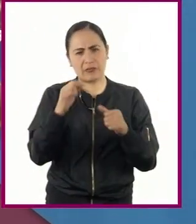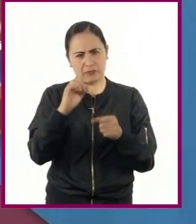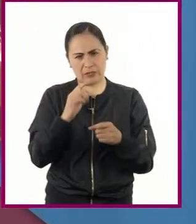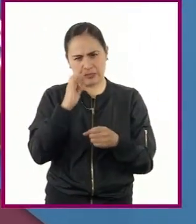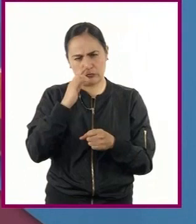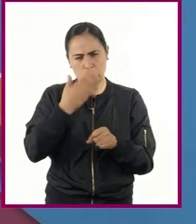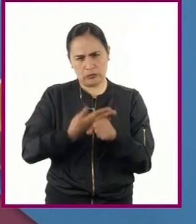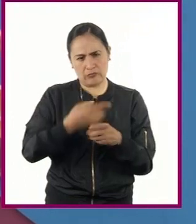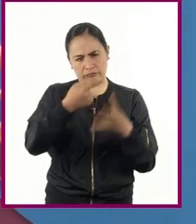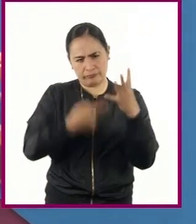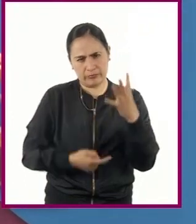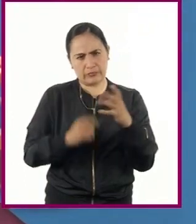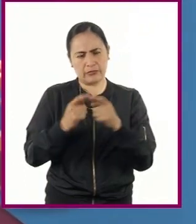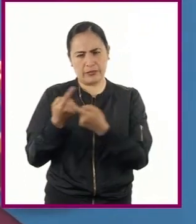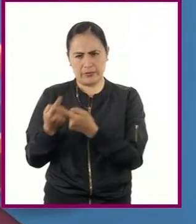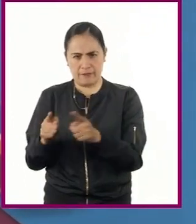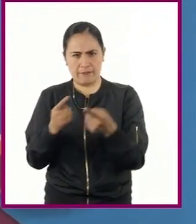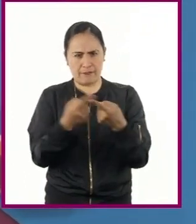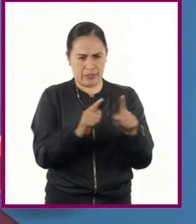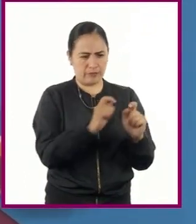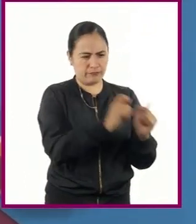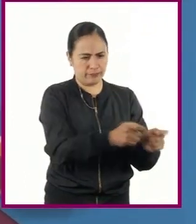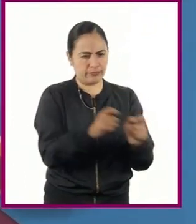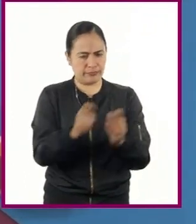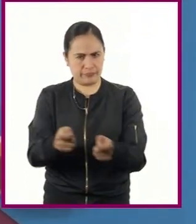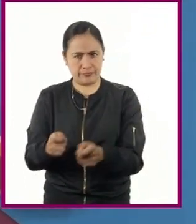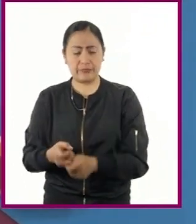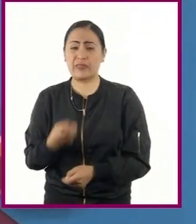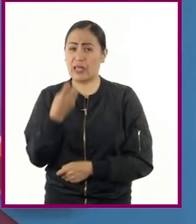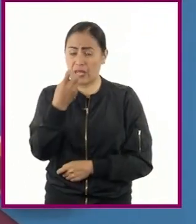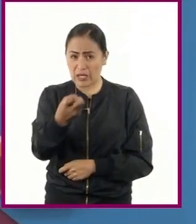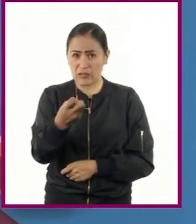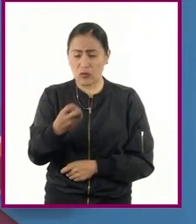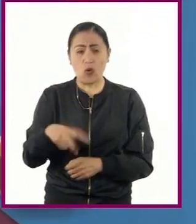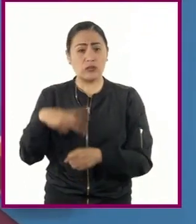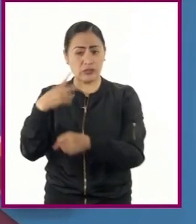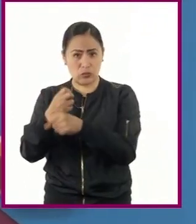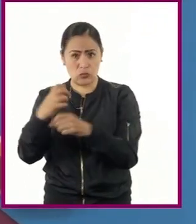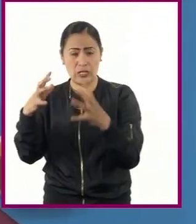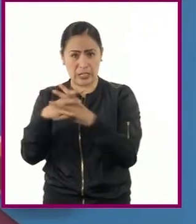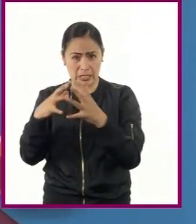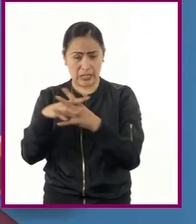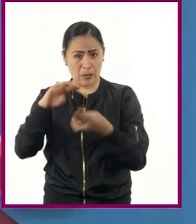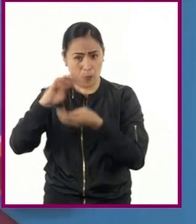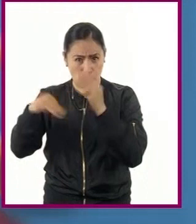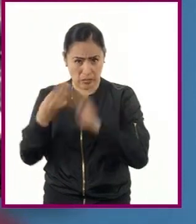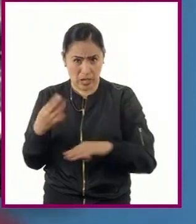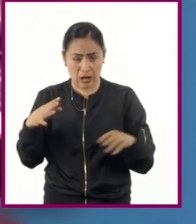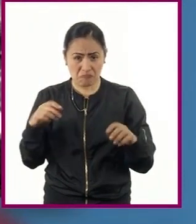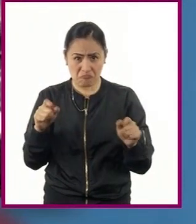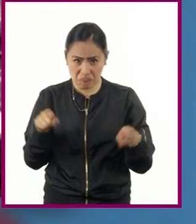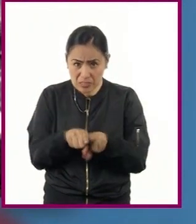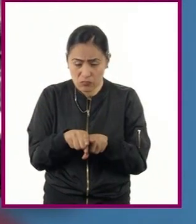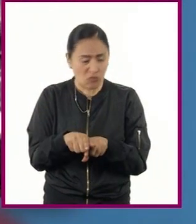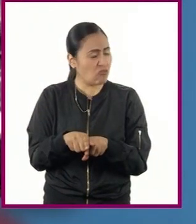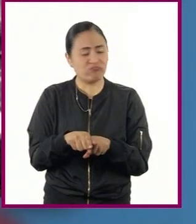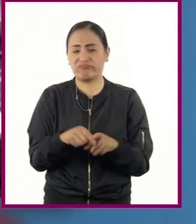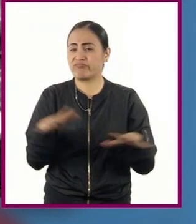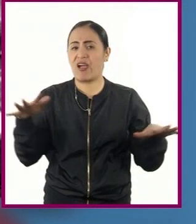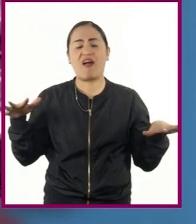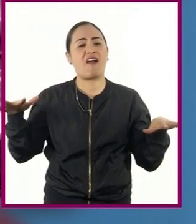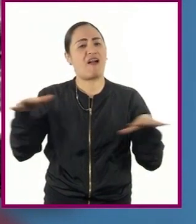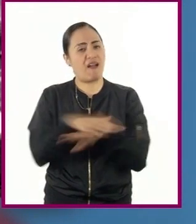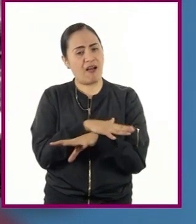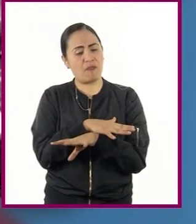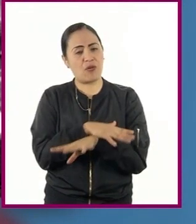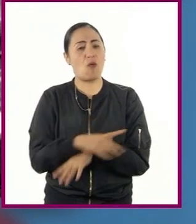tareas. Este panorama cambió sustancialmente con la Segunda Guerra Mundial. Millones de mujeres se